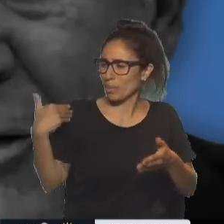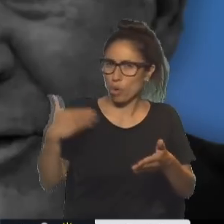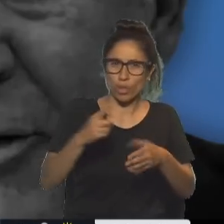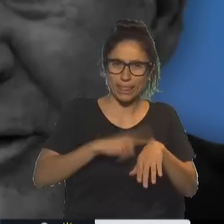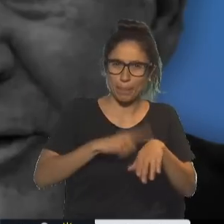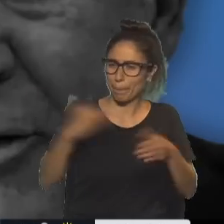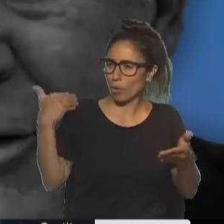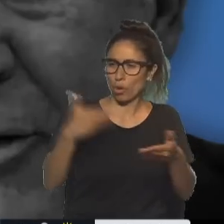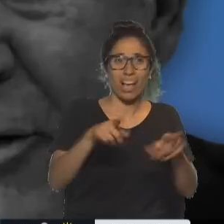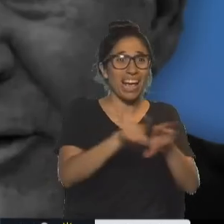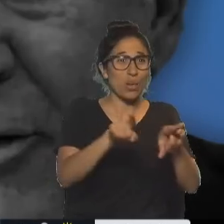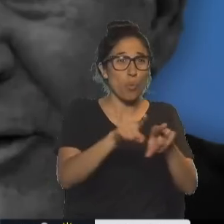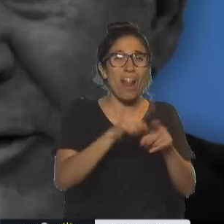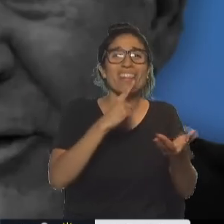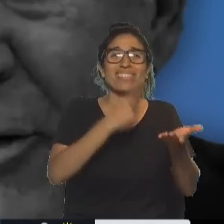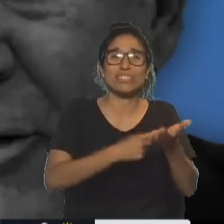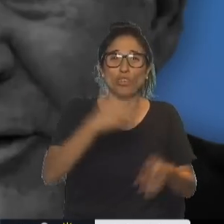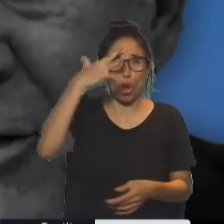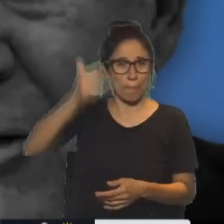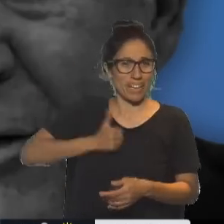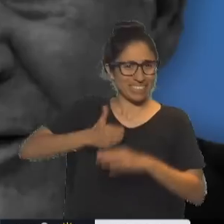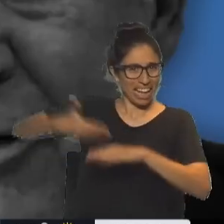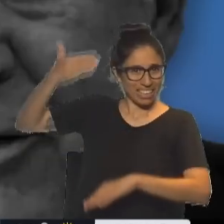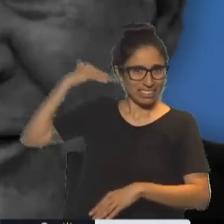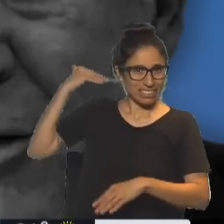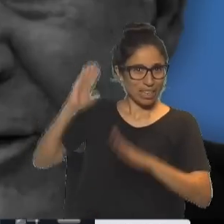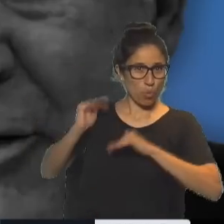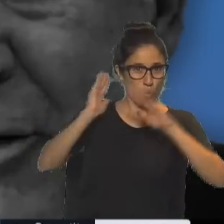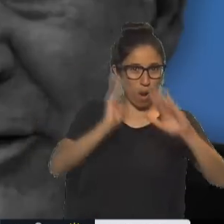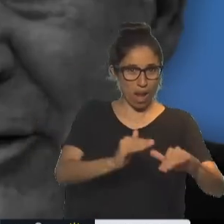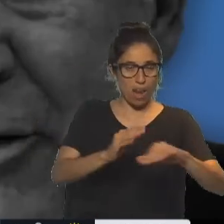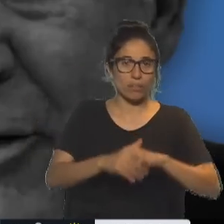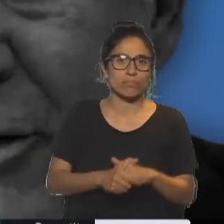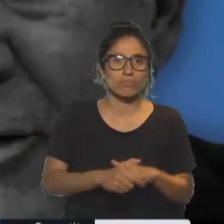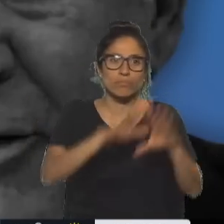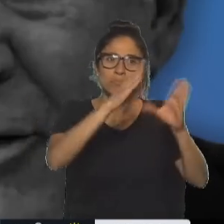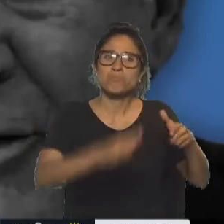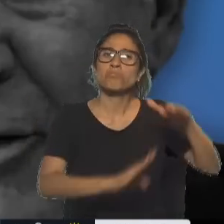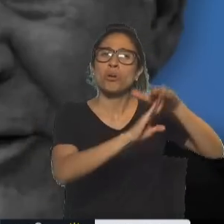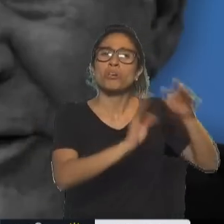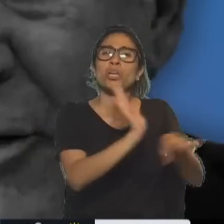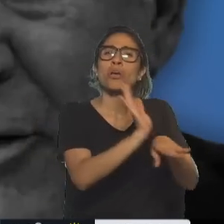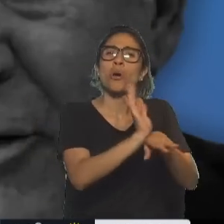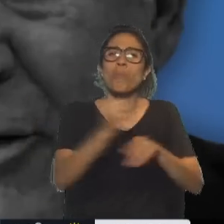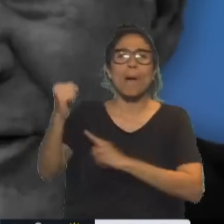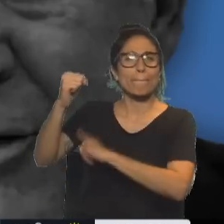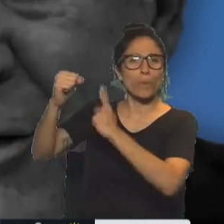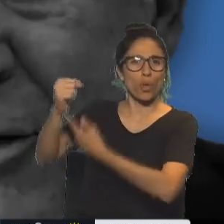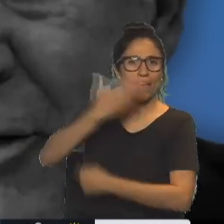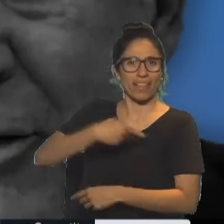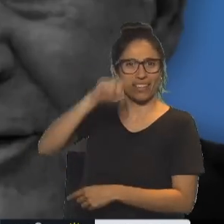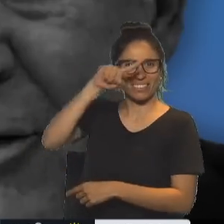dice Oscar Parrilli. La Corte está dispuesta a gobernar y llevarse por encima los poderes del Estado y la voluntad